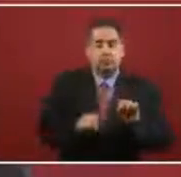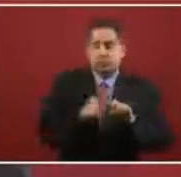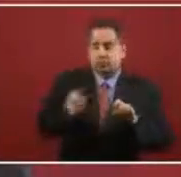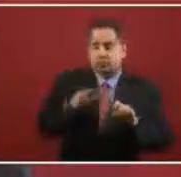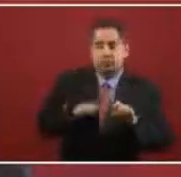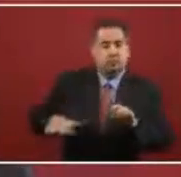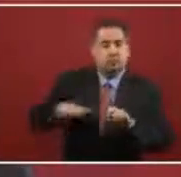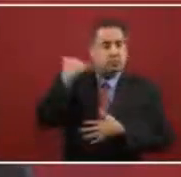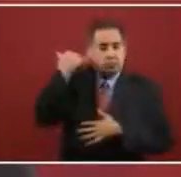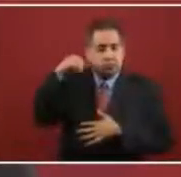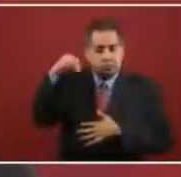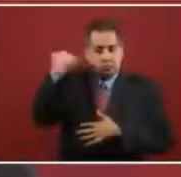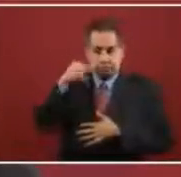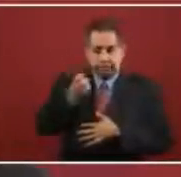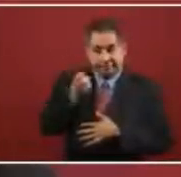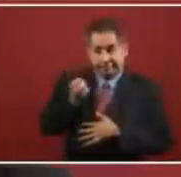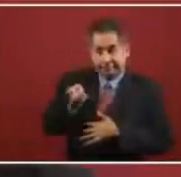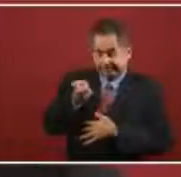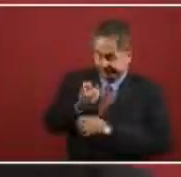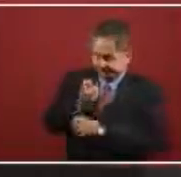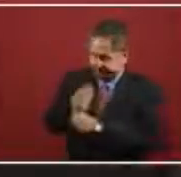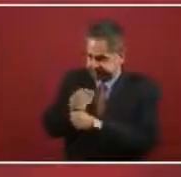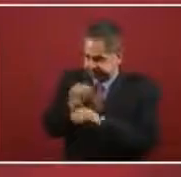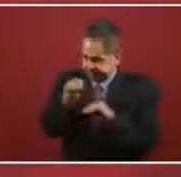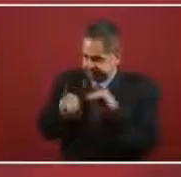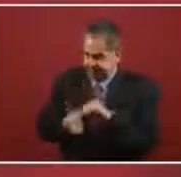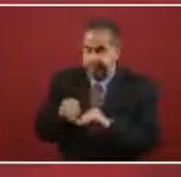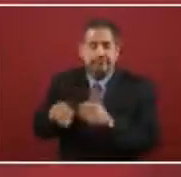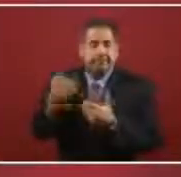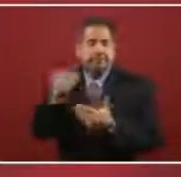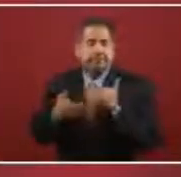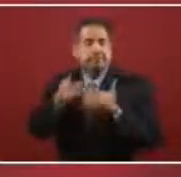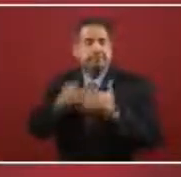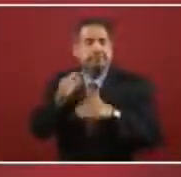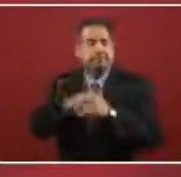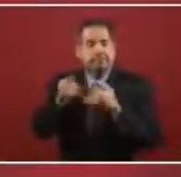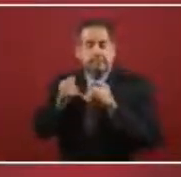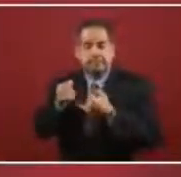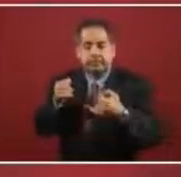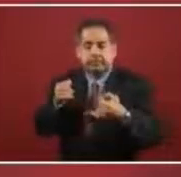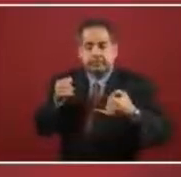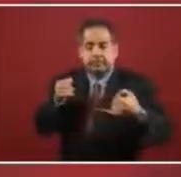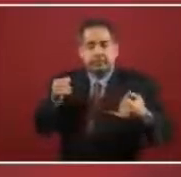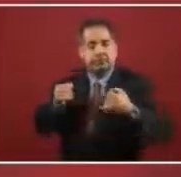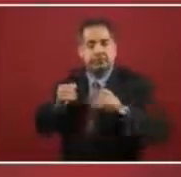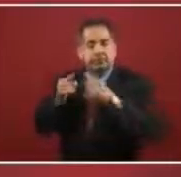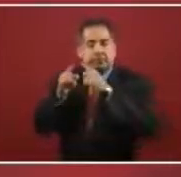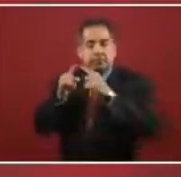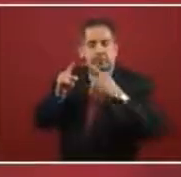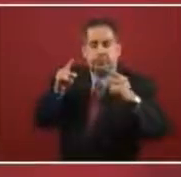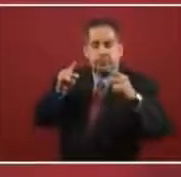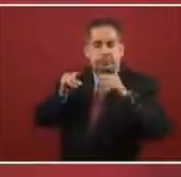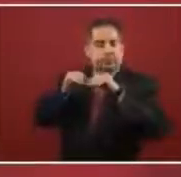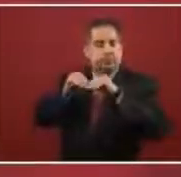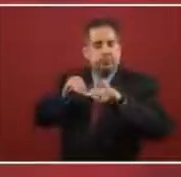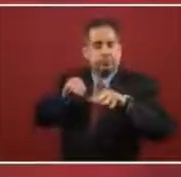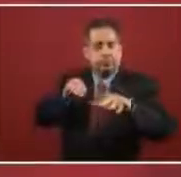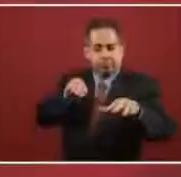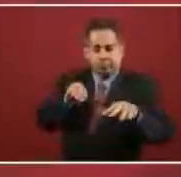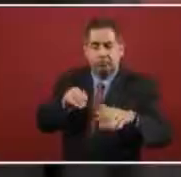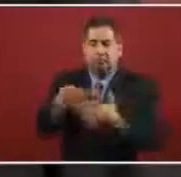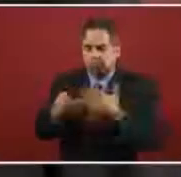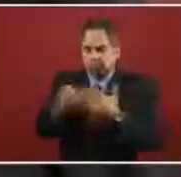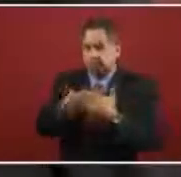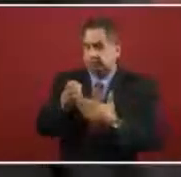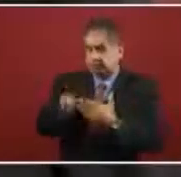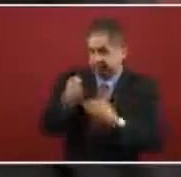de Yucatán, que hacen falta líneas de transmisión y hace falta